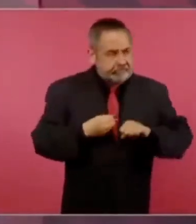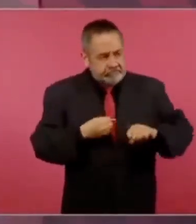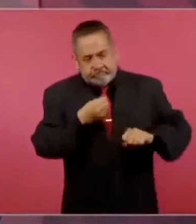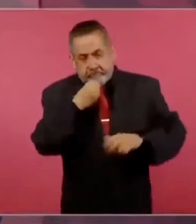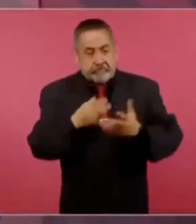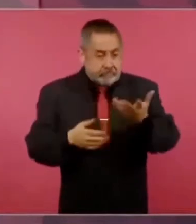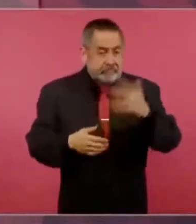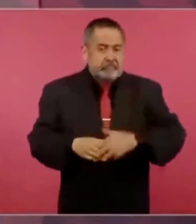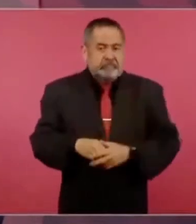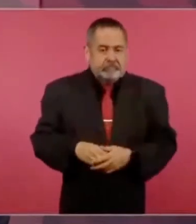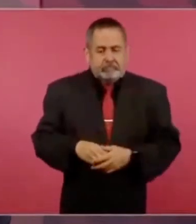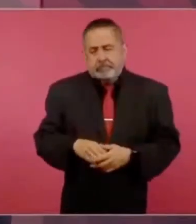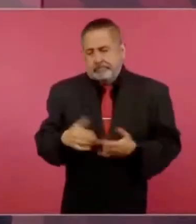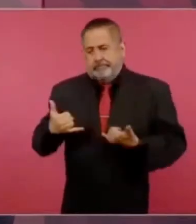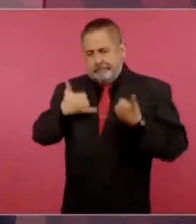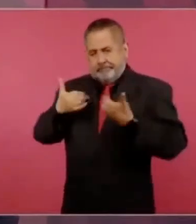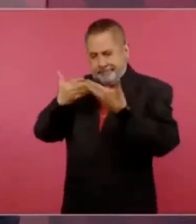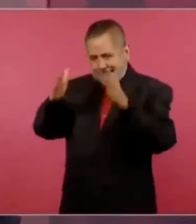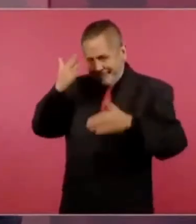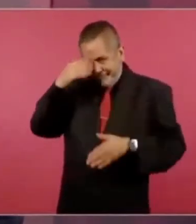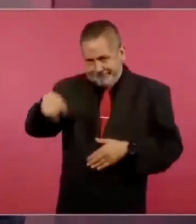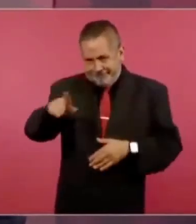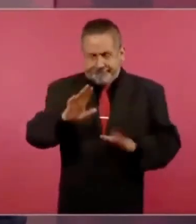como ya de esto no se habla,